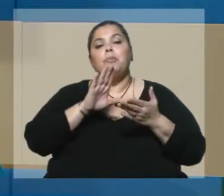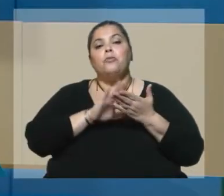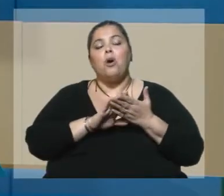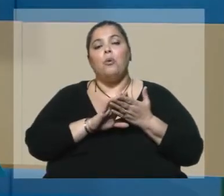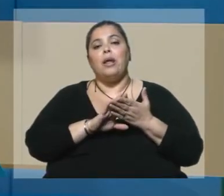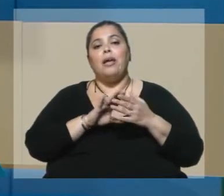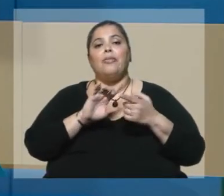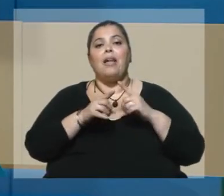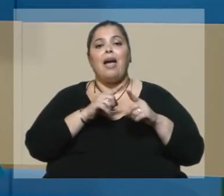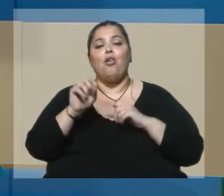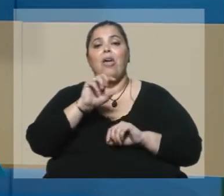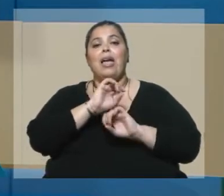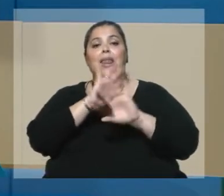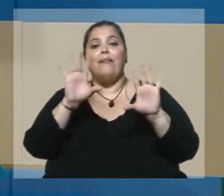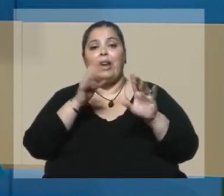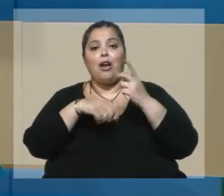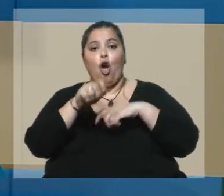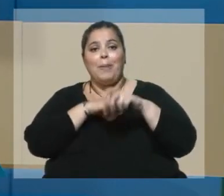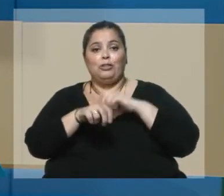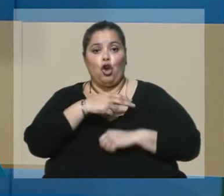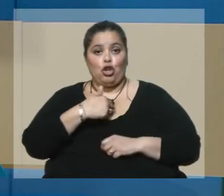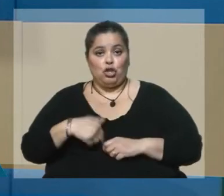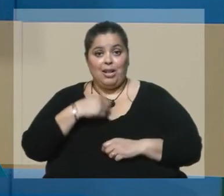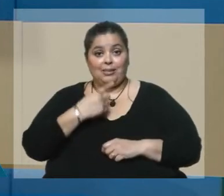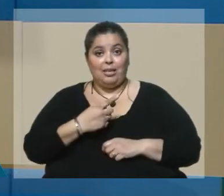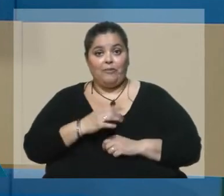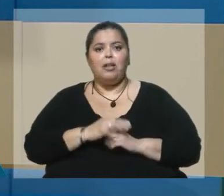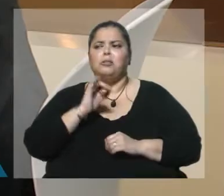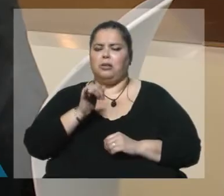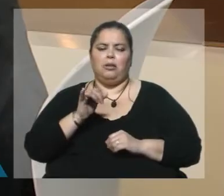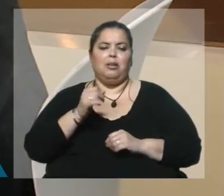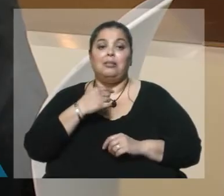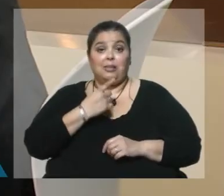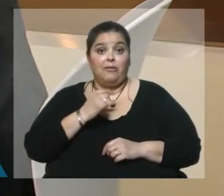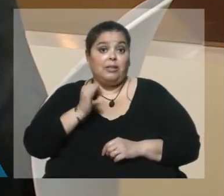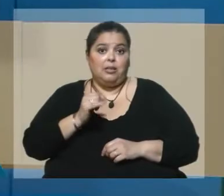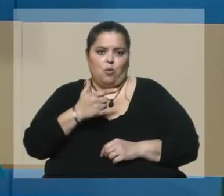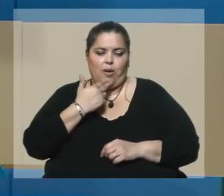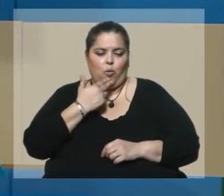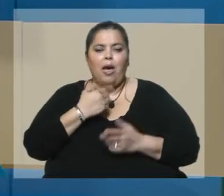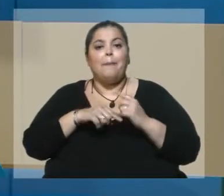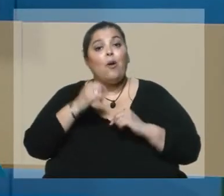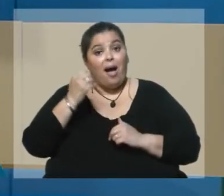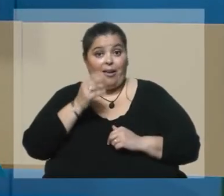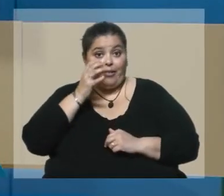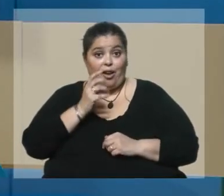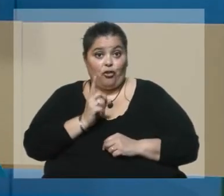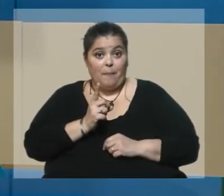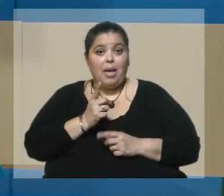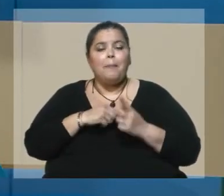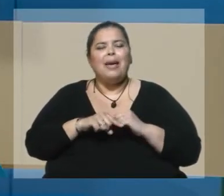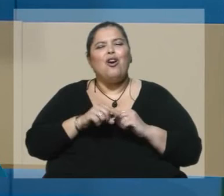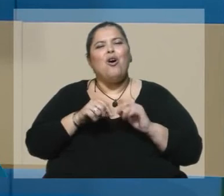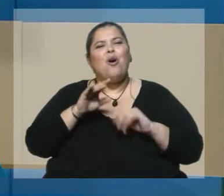que sirve no hay dudas En definitiva porque riesgo también hay Sí a ver creo que son riesgos más